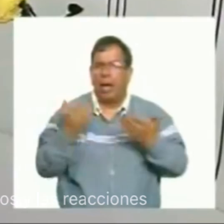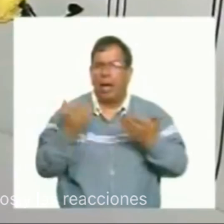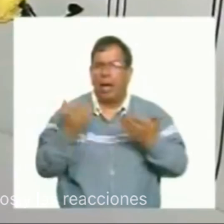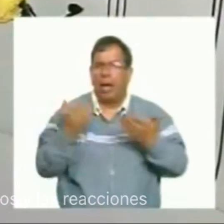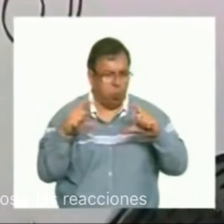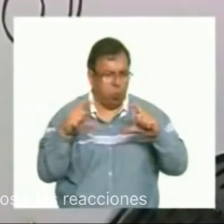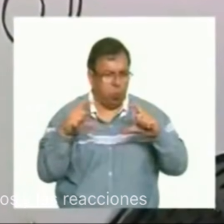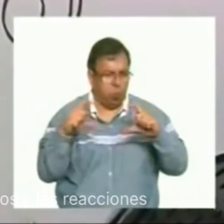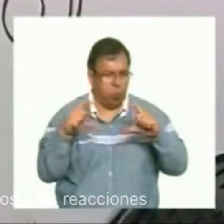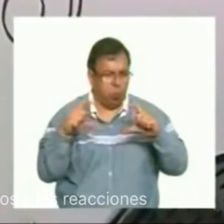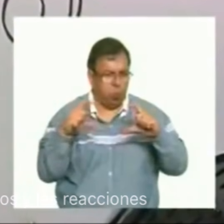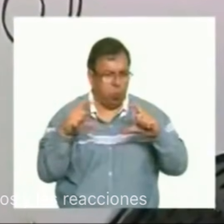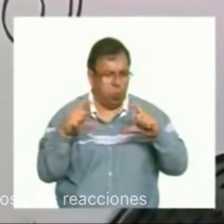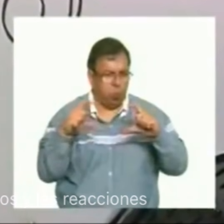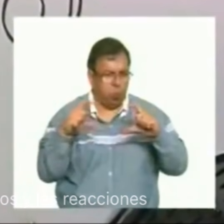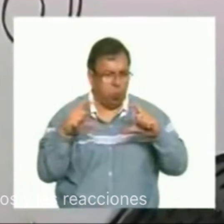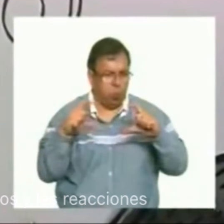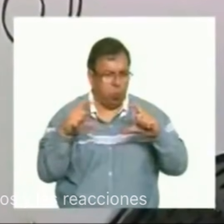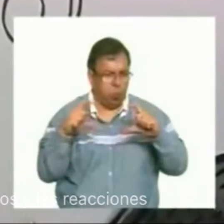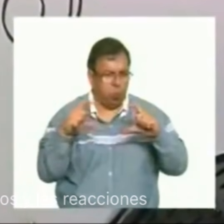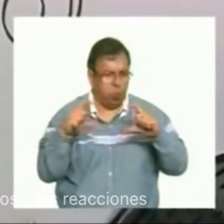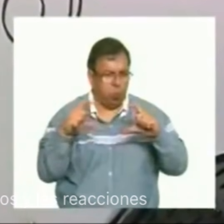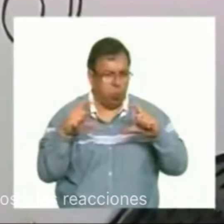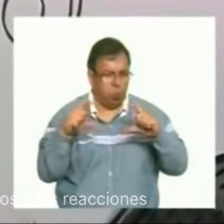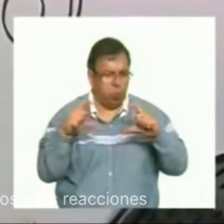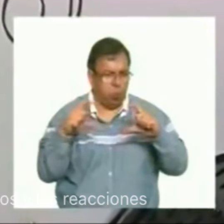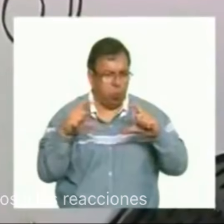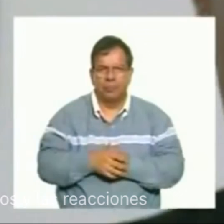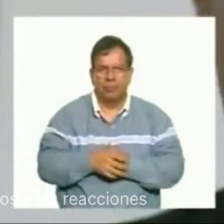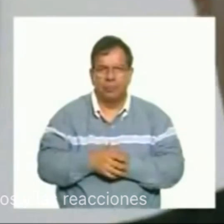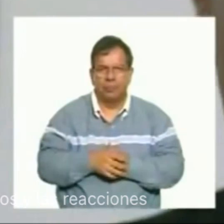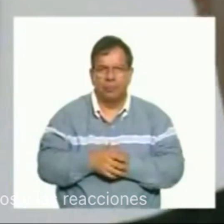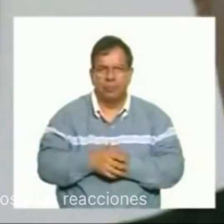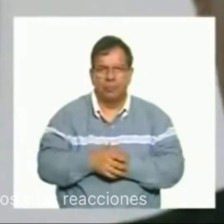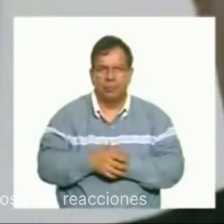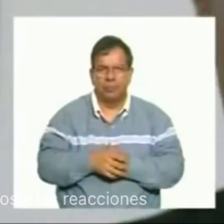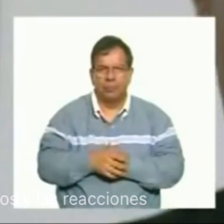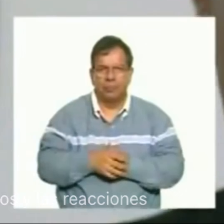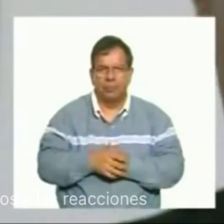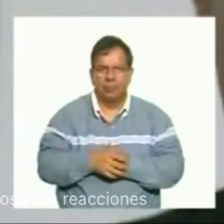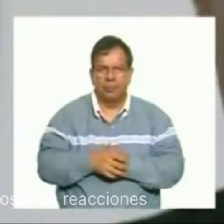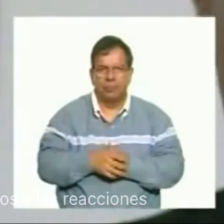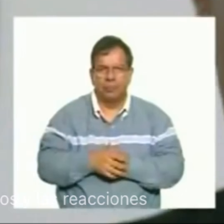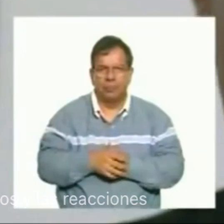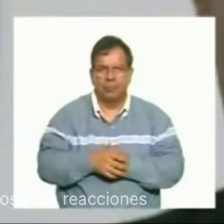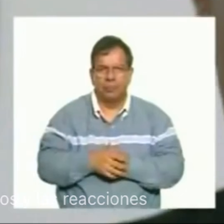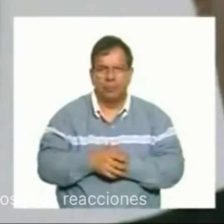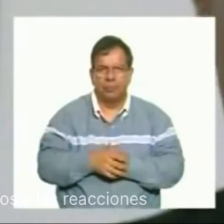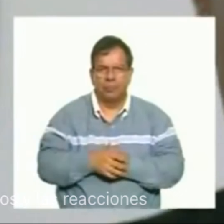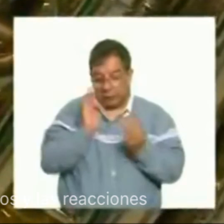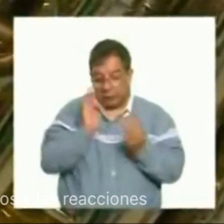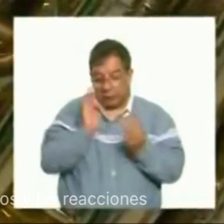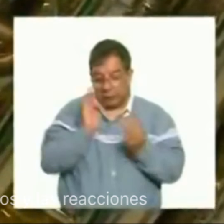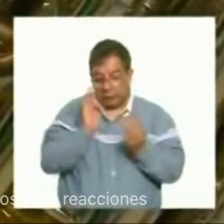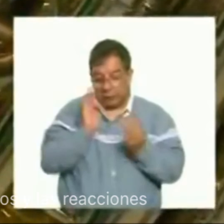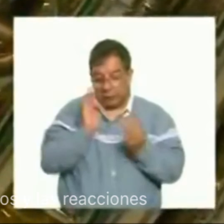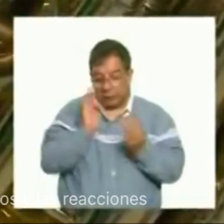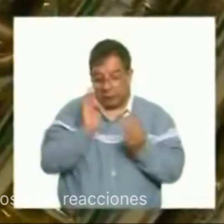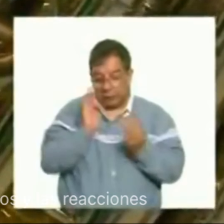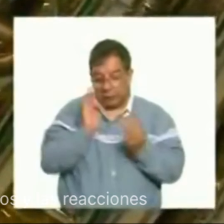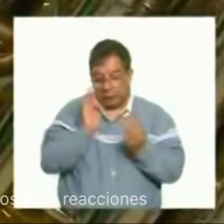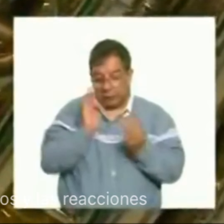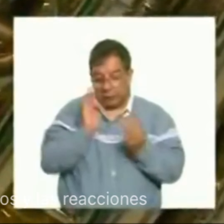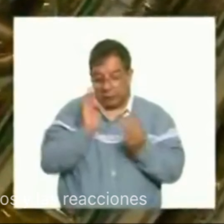más grandes de los metales y es un instrumento muy grave para que suene necesitamos esto que se llama boquilla la tuba tiene pistones